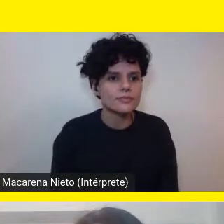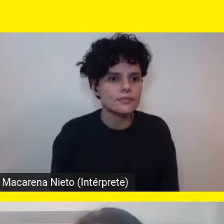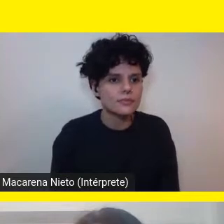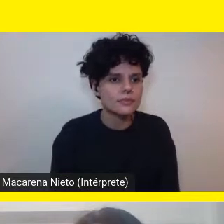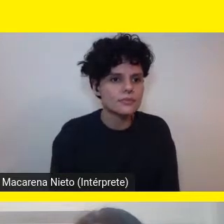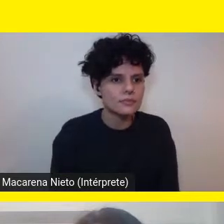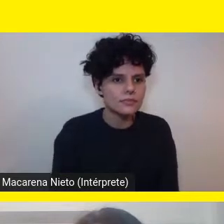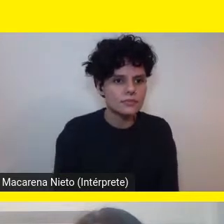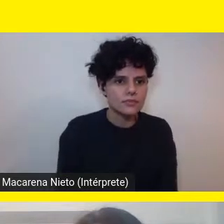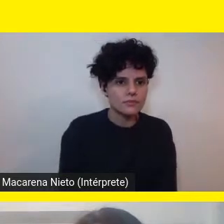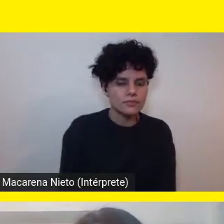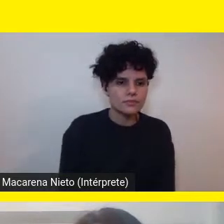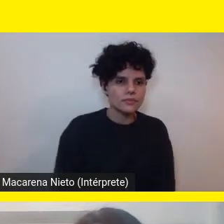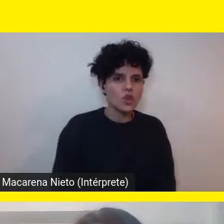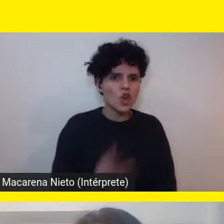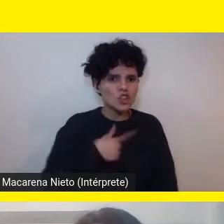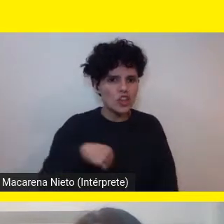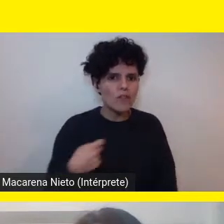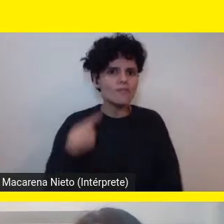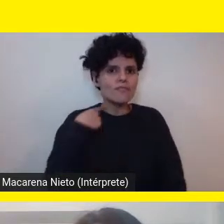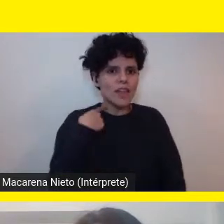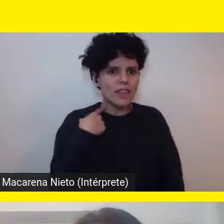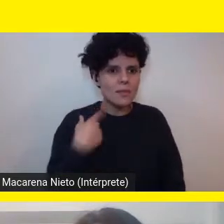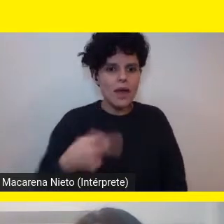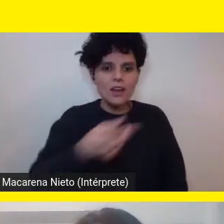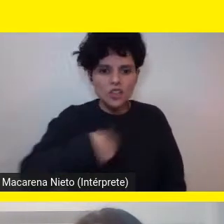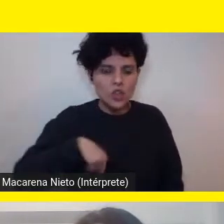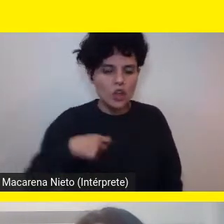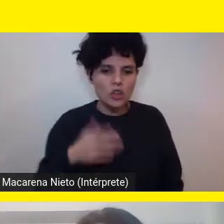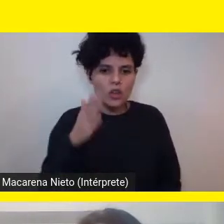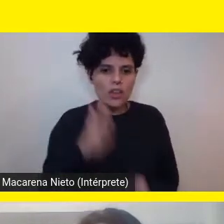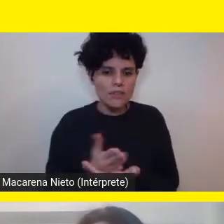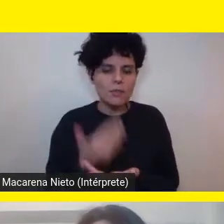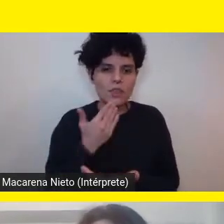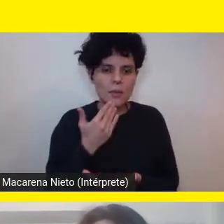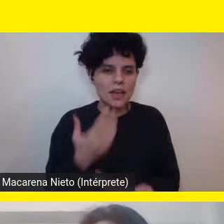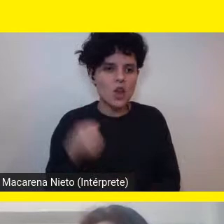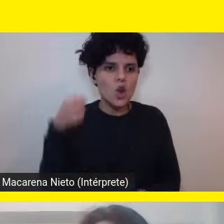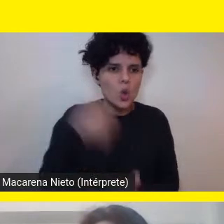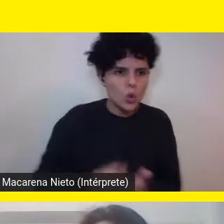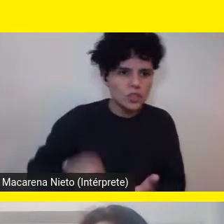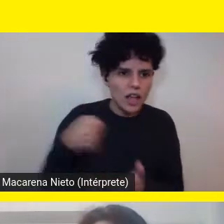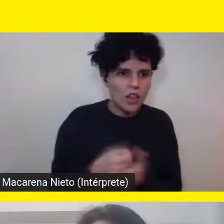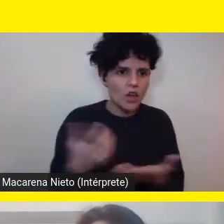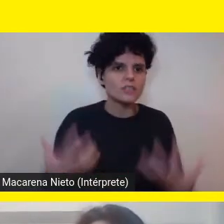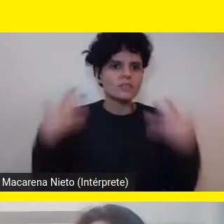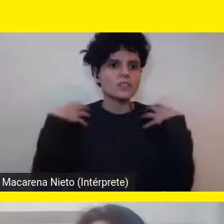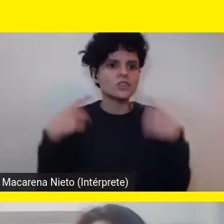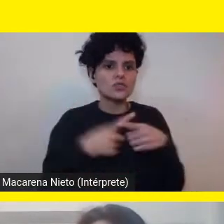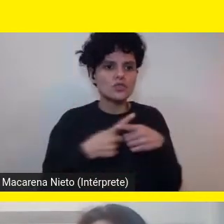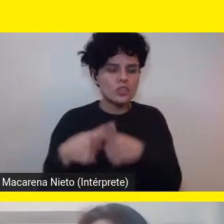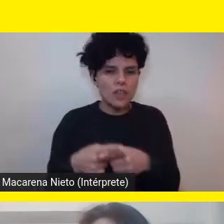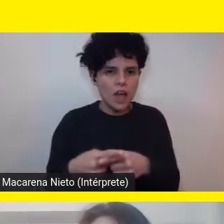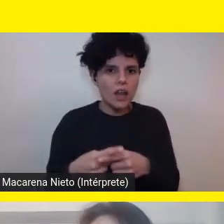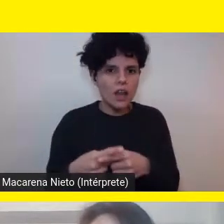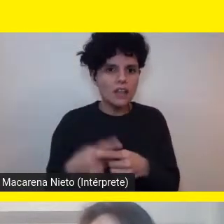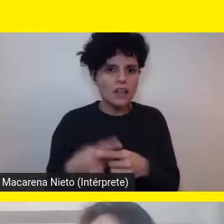propias personas afectadas, los propios luchadores sociales represaliados en su momento, y